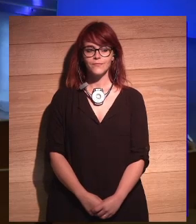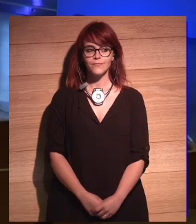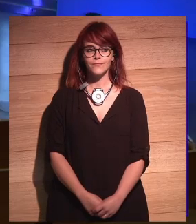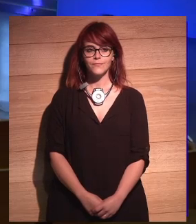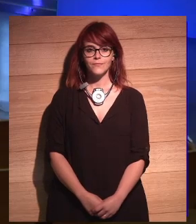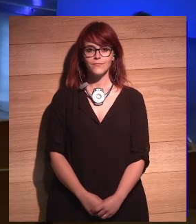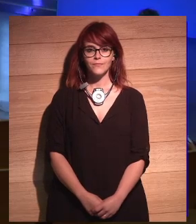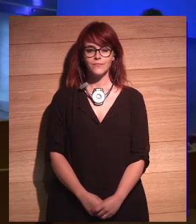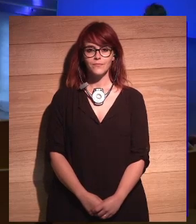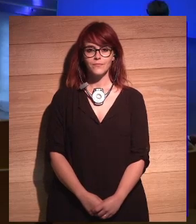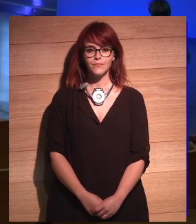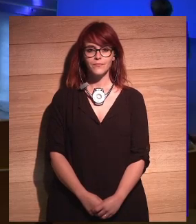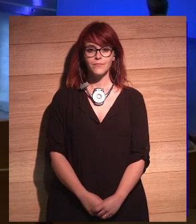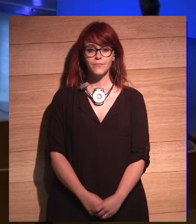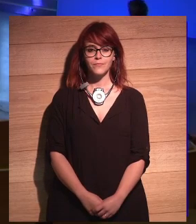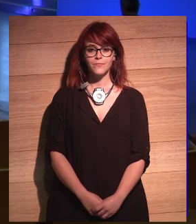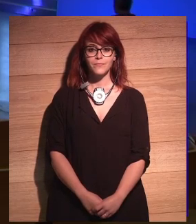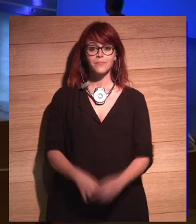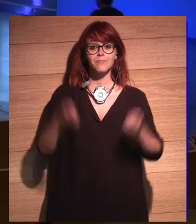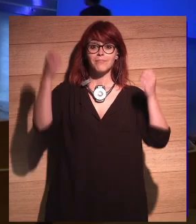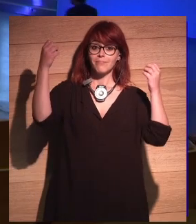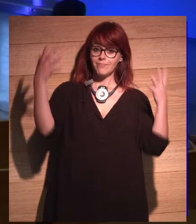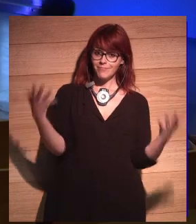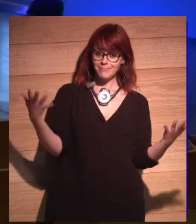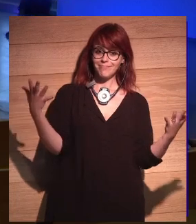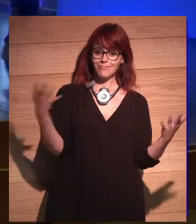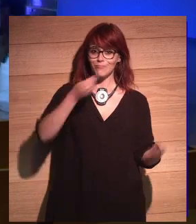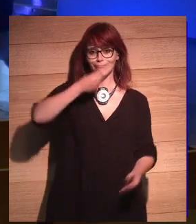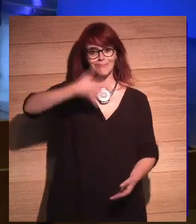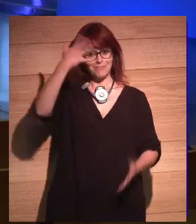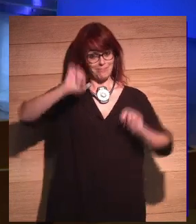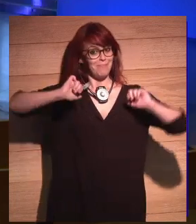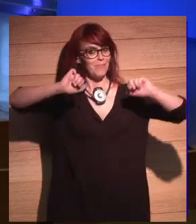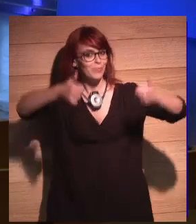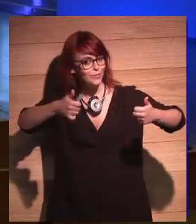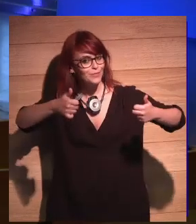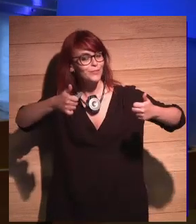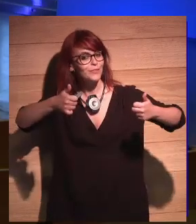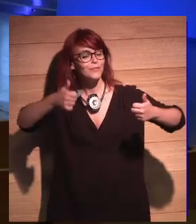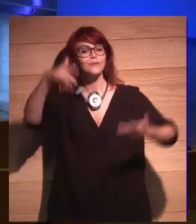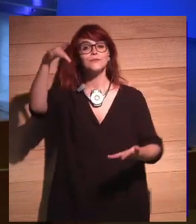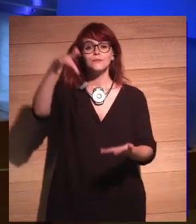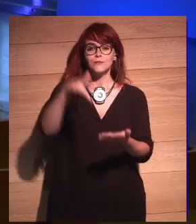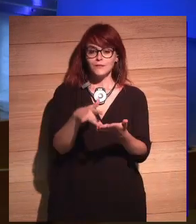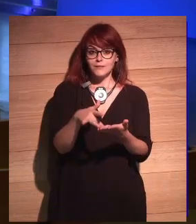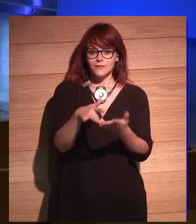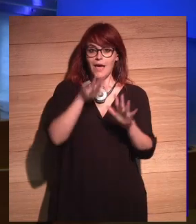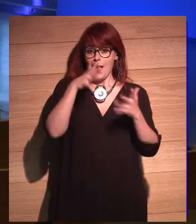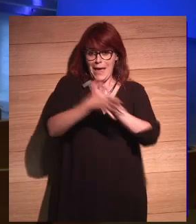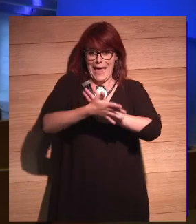It's always that awkward moment. Okay. Bueno, estupendo, vamos allá. Bueno, voy a hablar